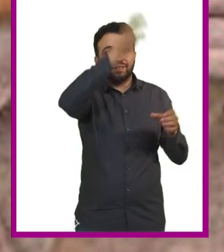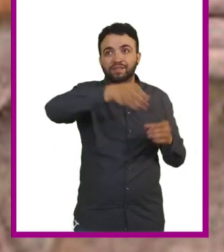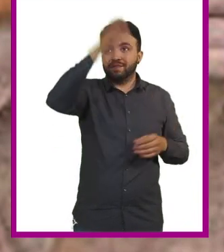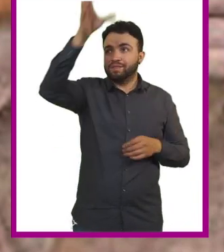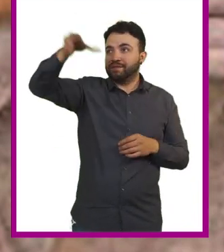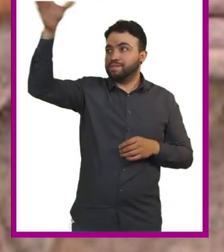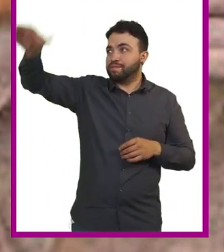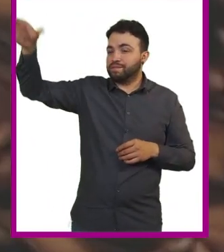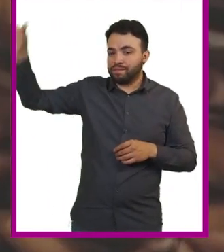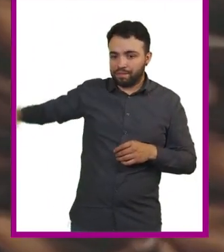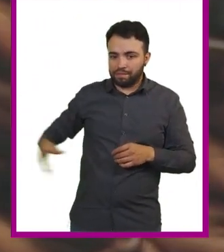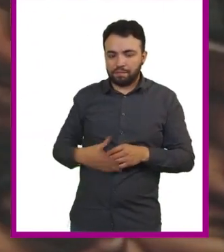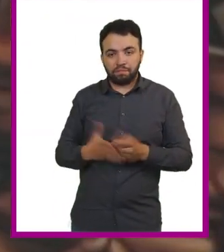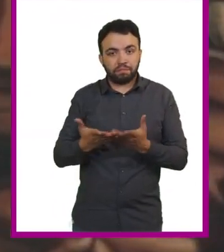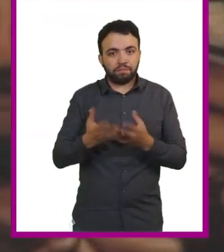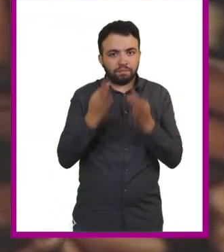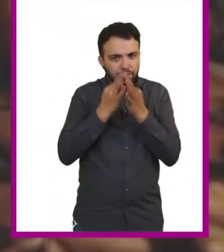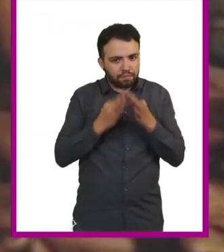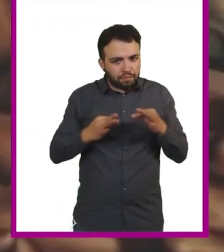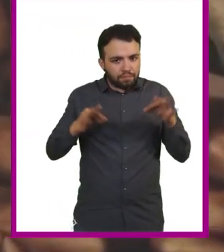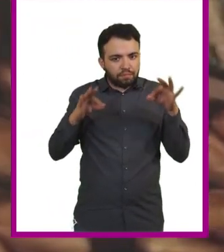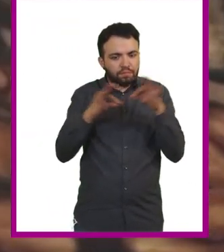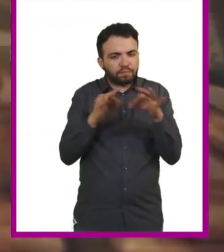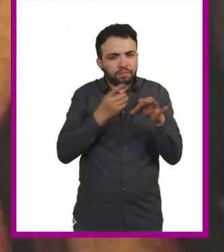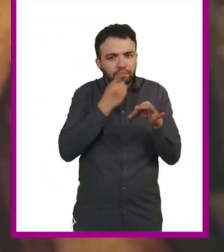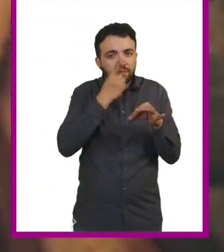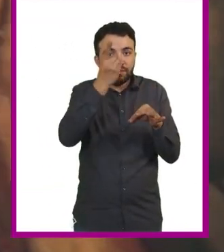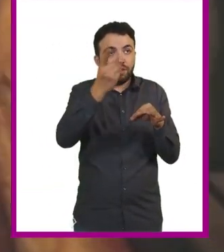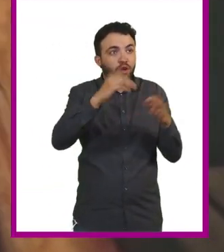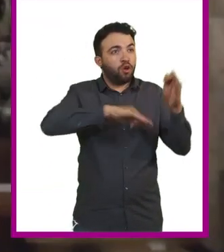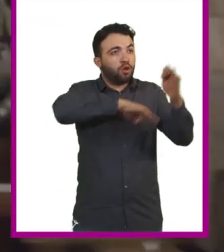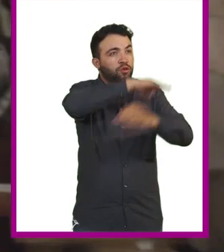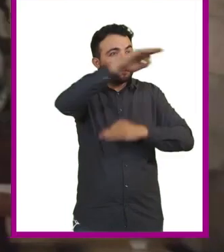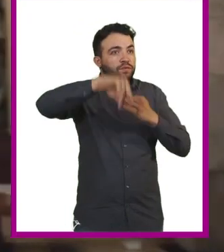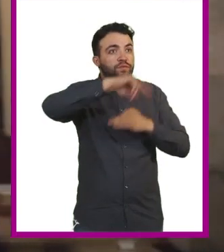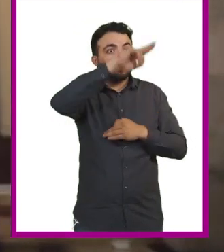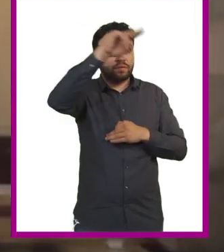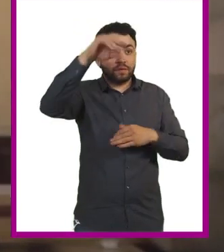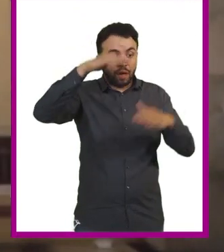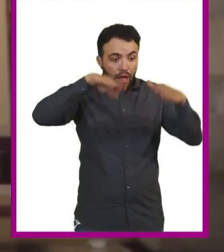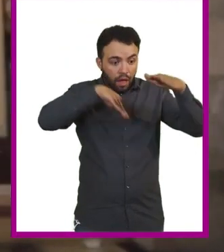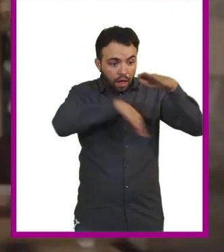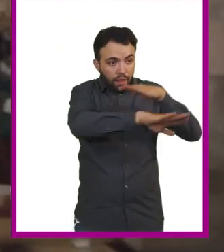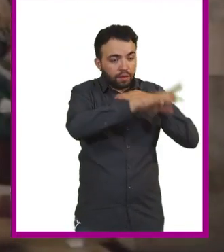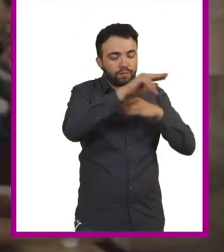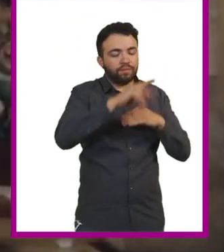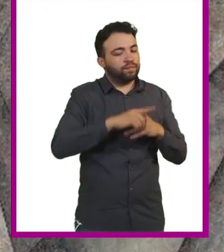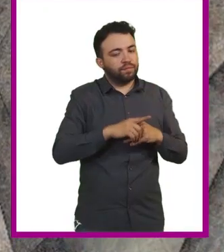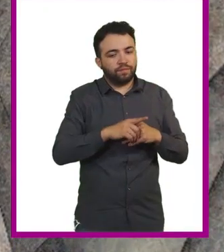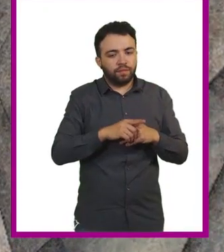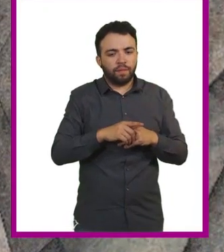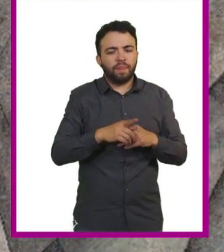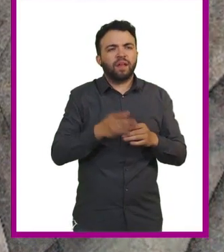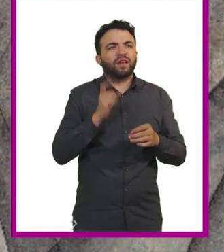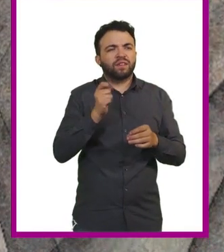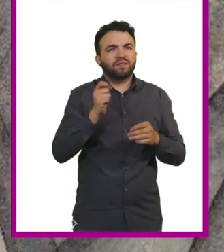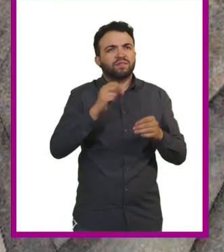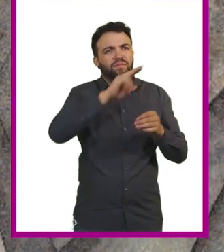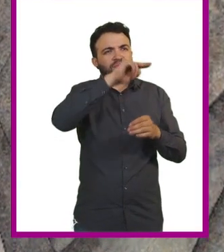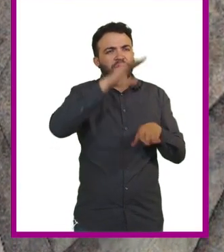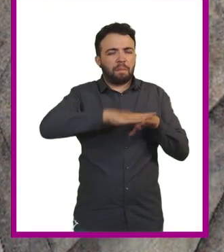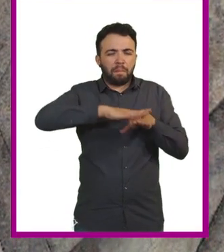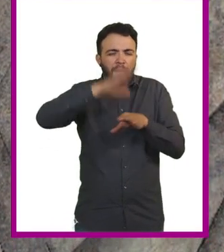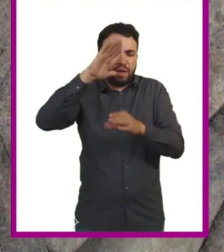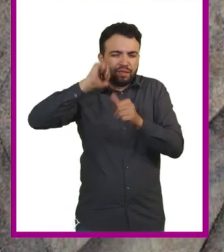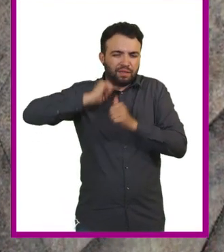Montenegro. Es importante mencionar que no todos los murales fueron pintados en el palacio. Por ejemplo, el mural más antiguo